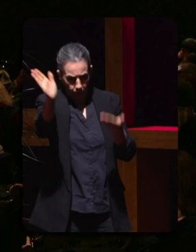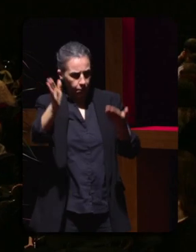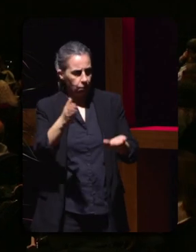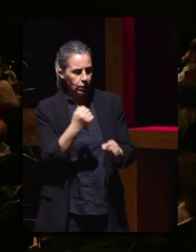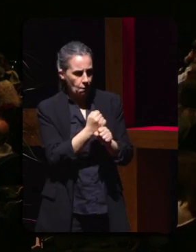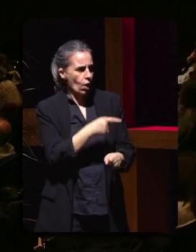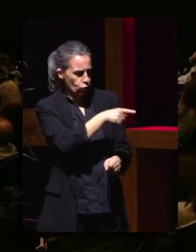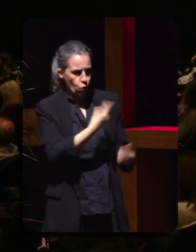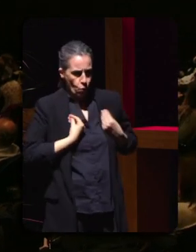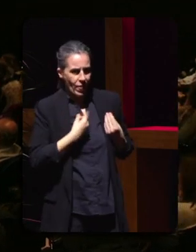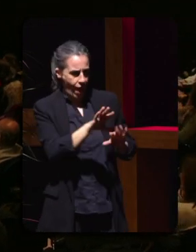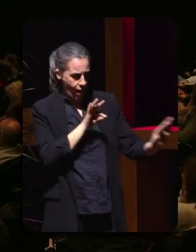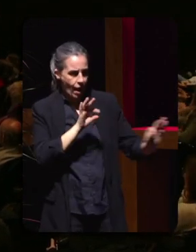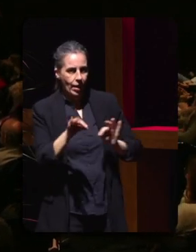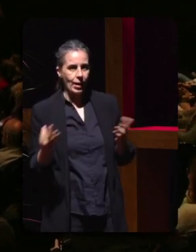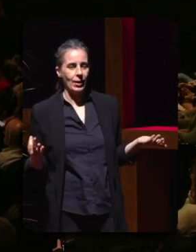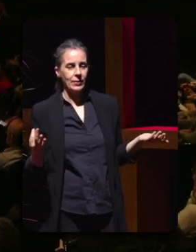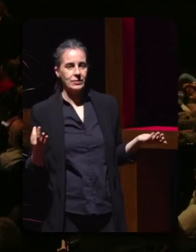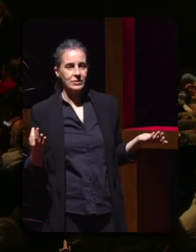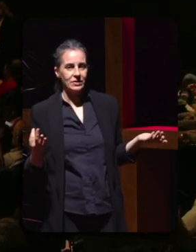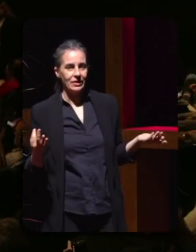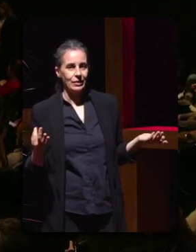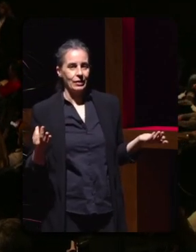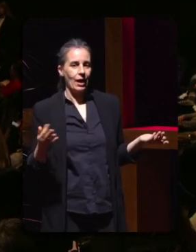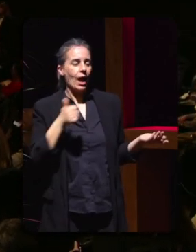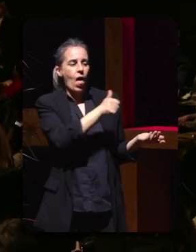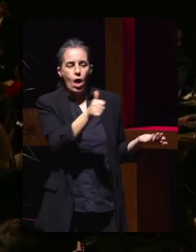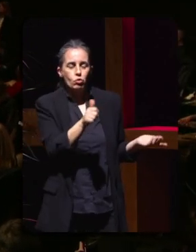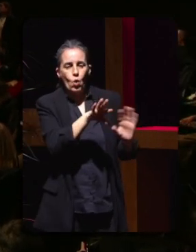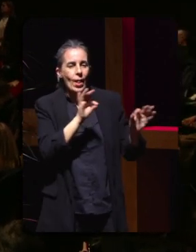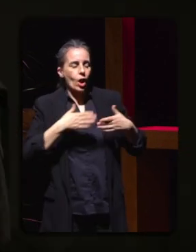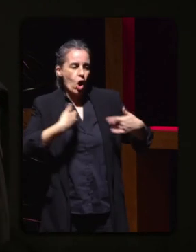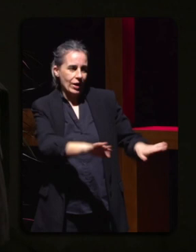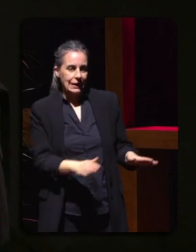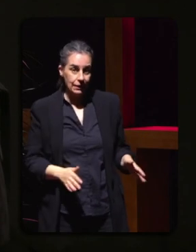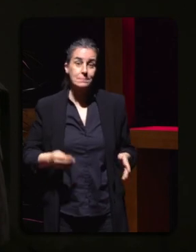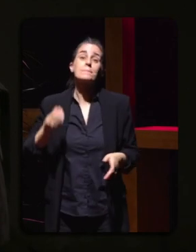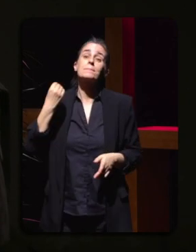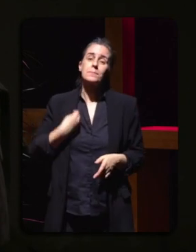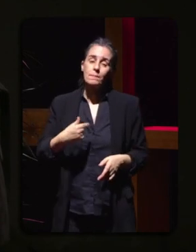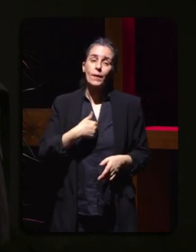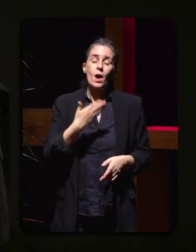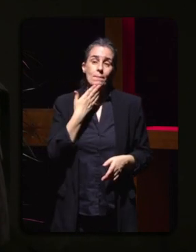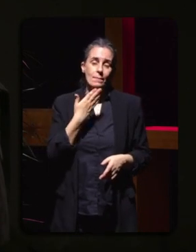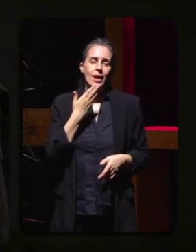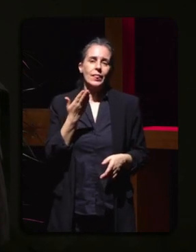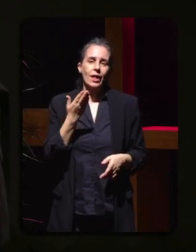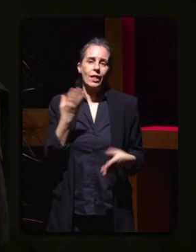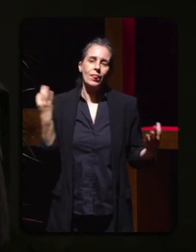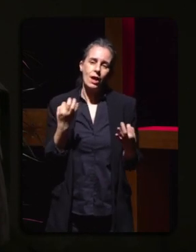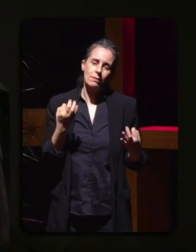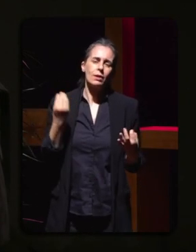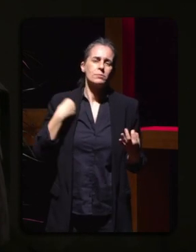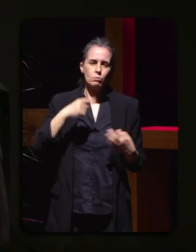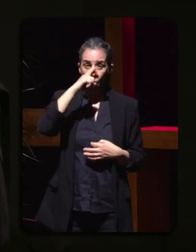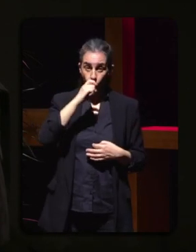a ver fue tu vida hiciste cada uno juega sus cartas Me parece que habría que restaurar